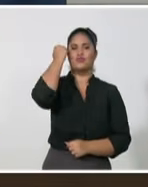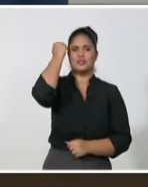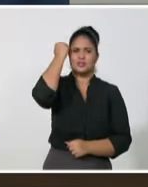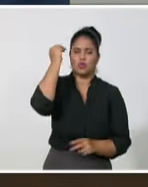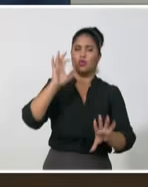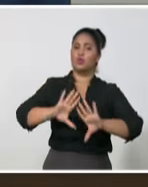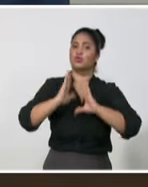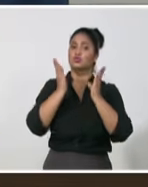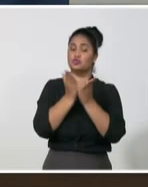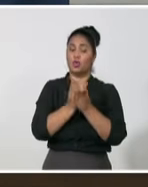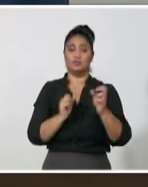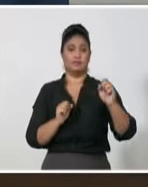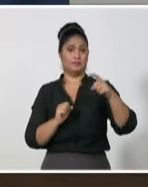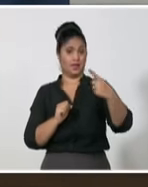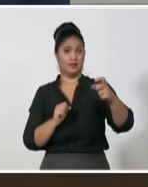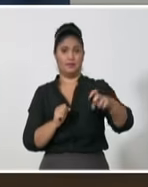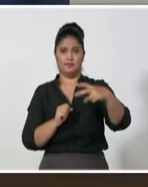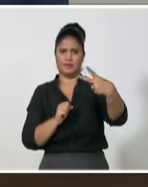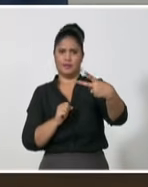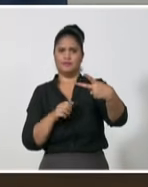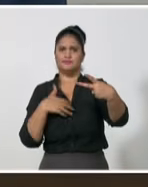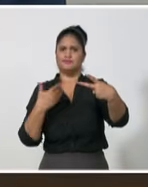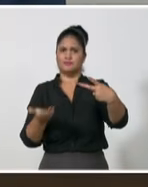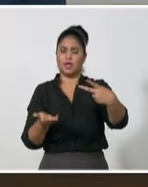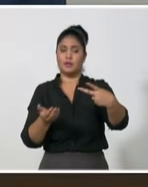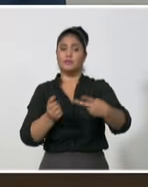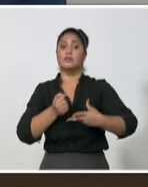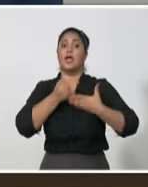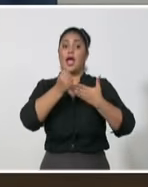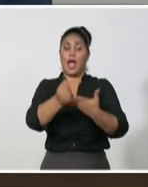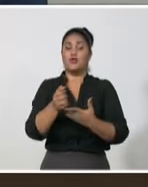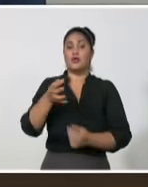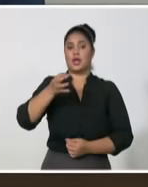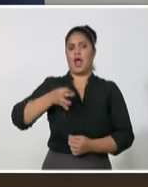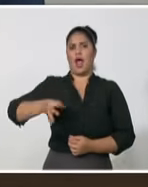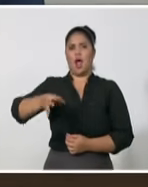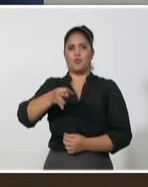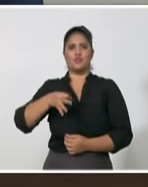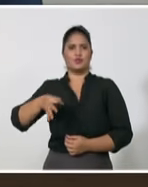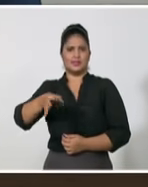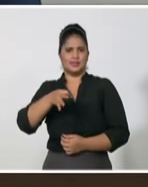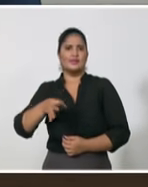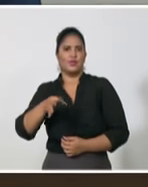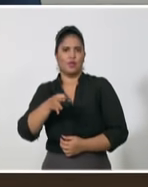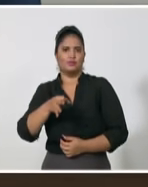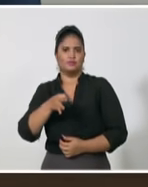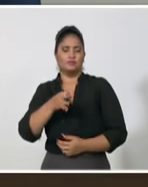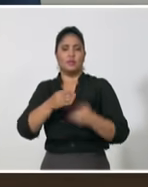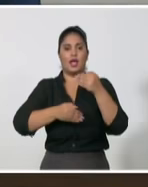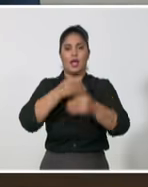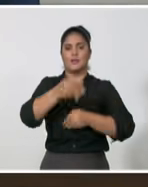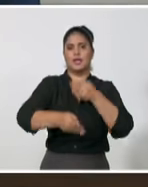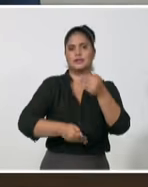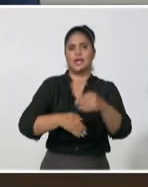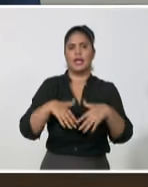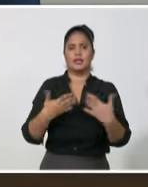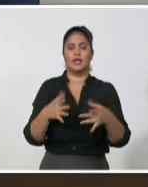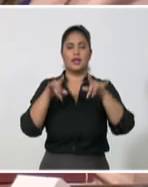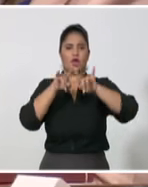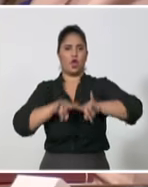sino que tiene que ayudar al municipio en la concepción de las estrategias son los centros universitarios municipales